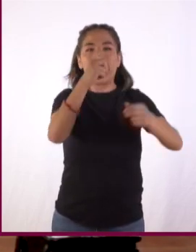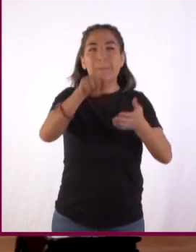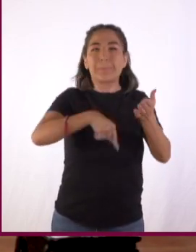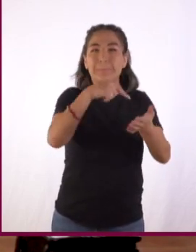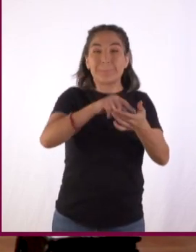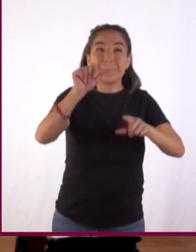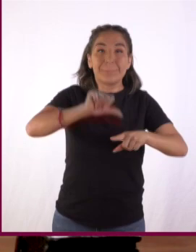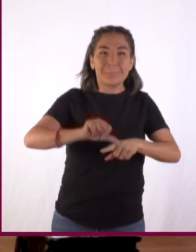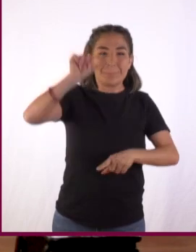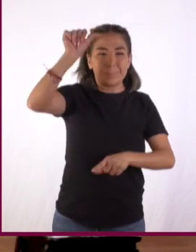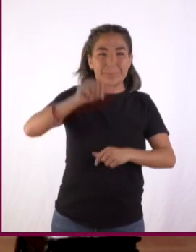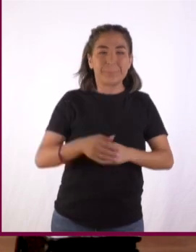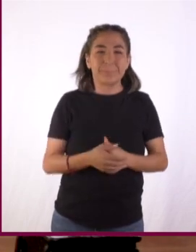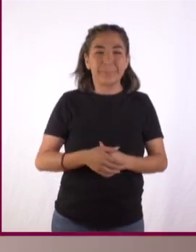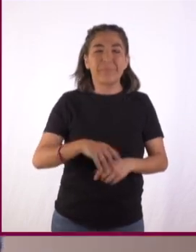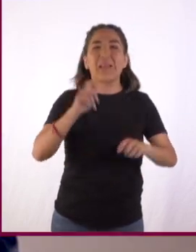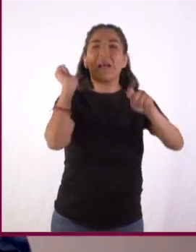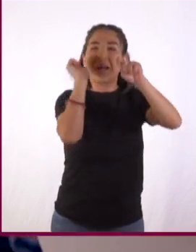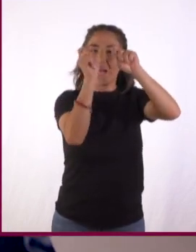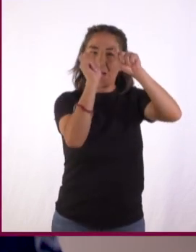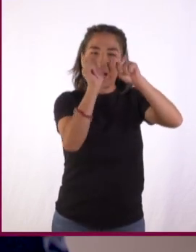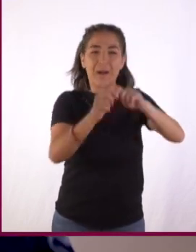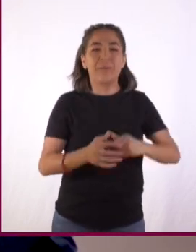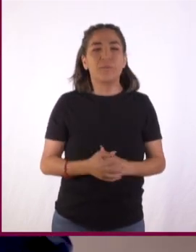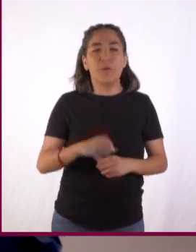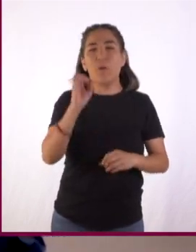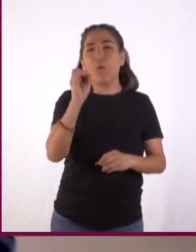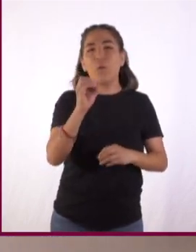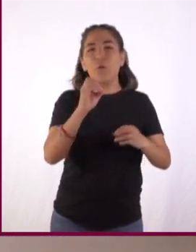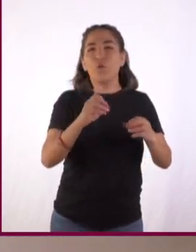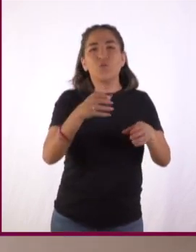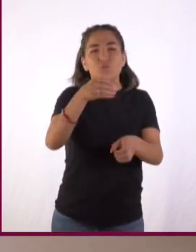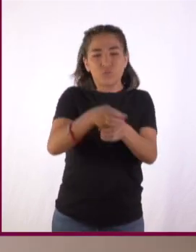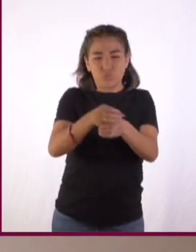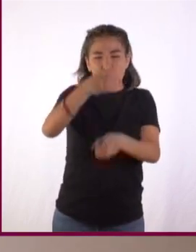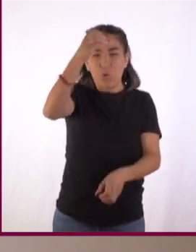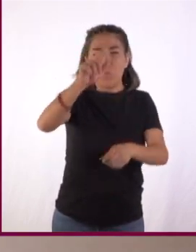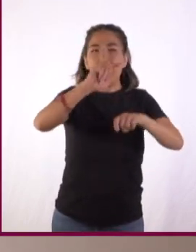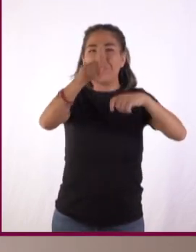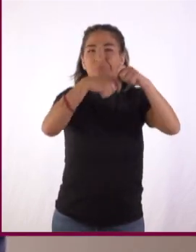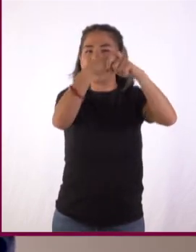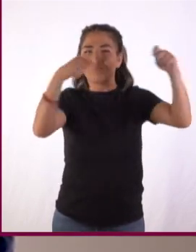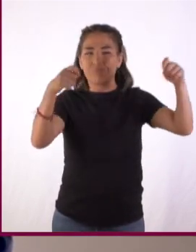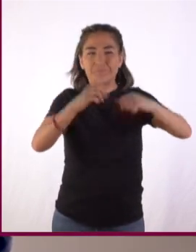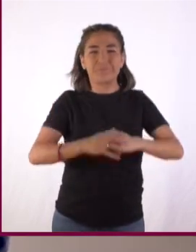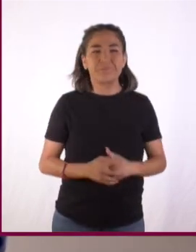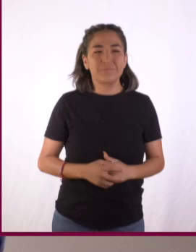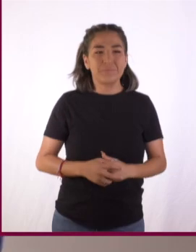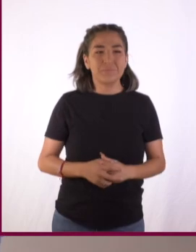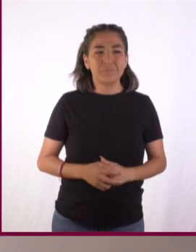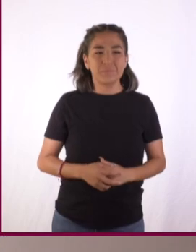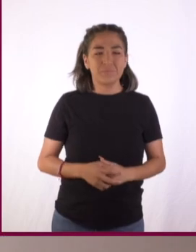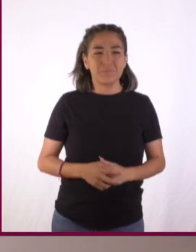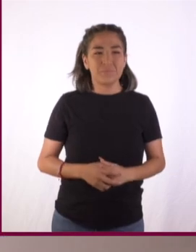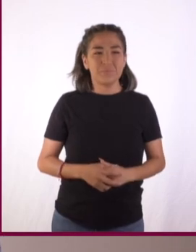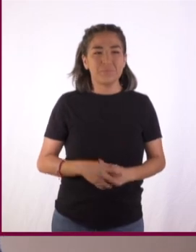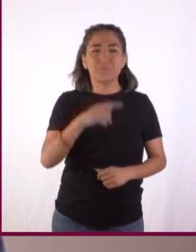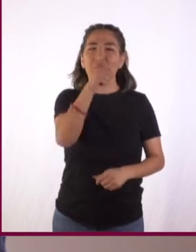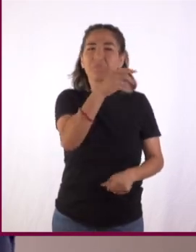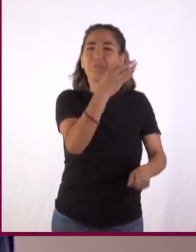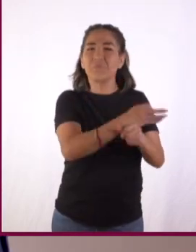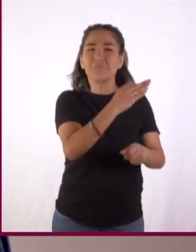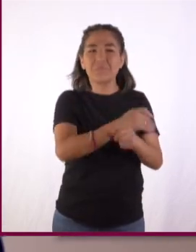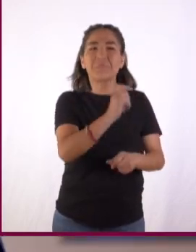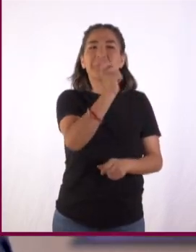amarrarla en ese lugar fijo y alto. Puede ser un clavo en el techo o un tubo en el que puedan dejar colgar la banda. En